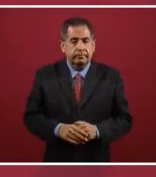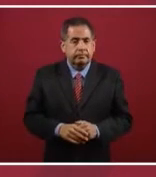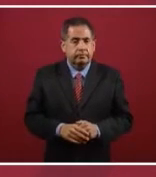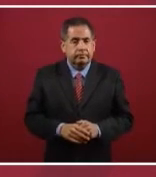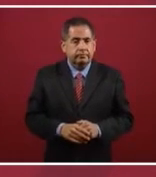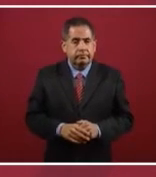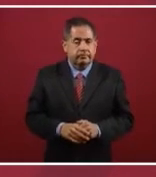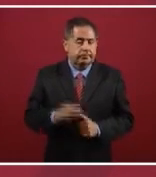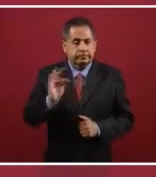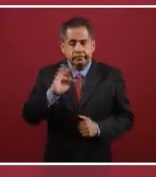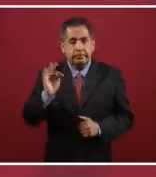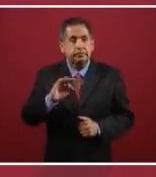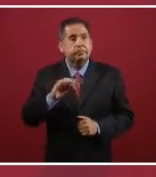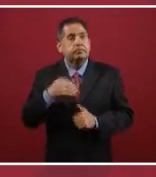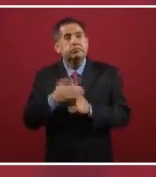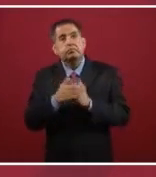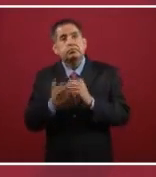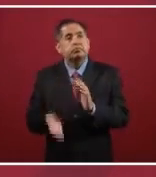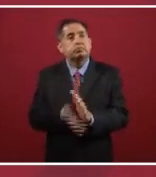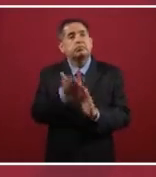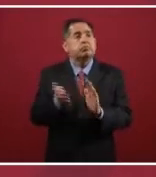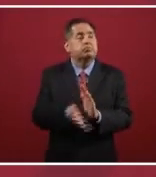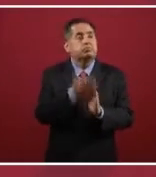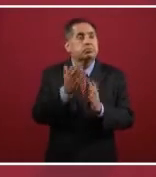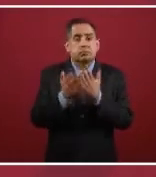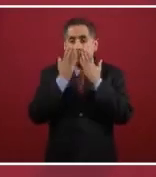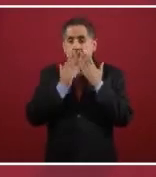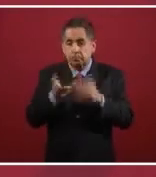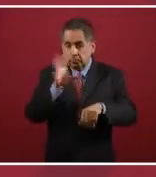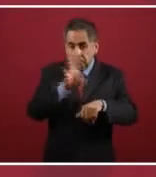y se construye sin permiso